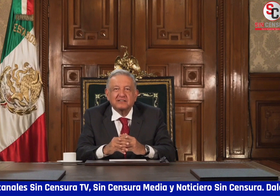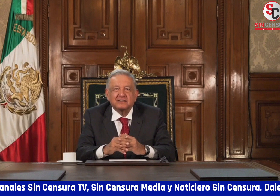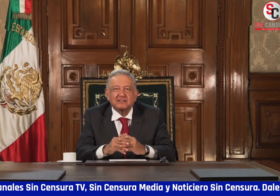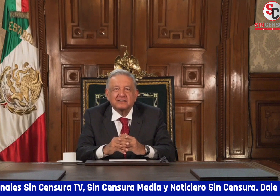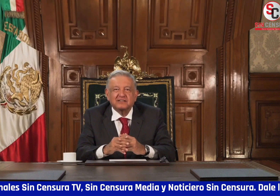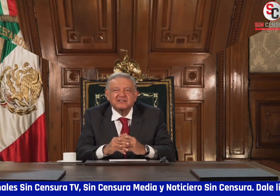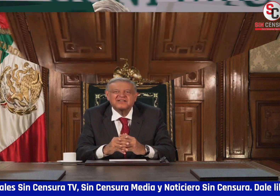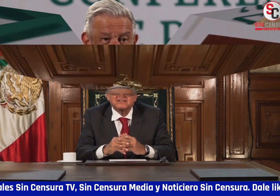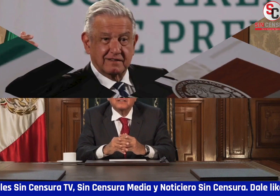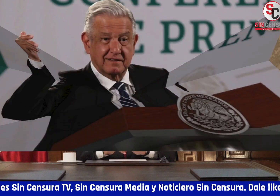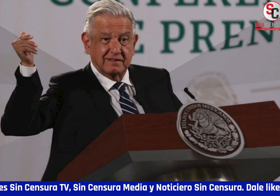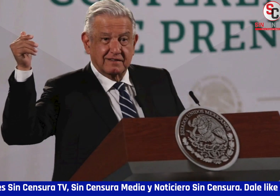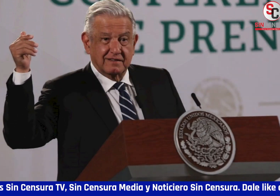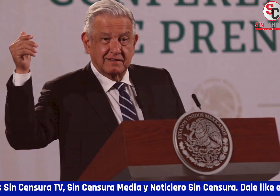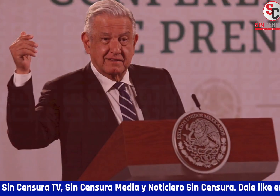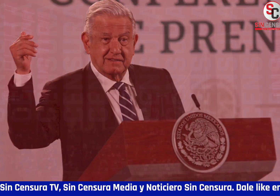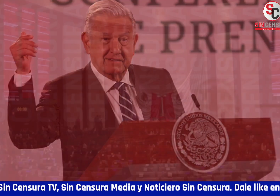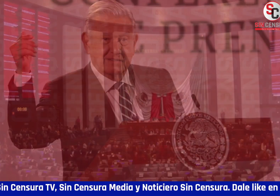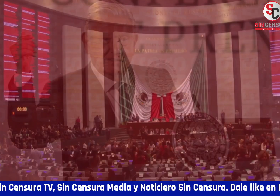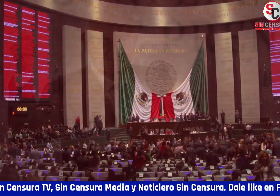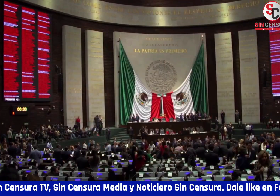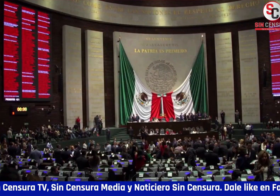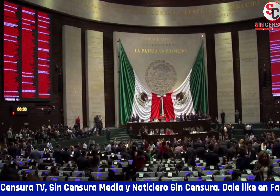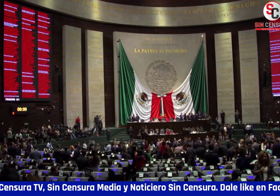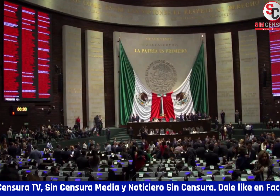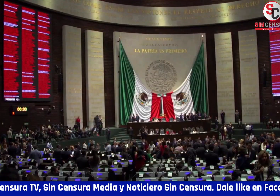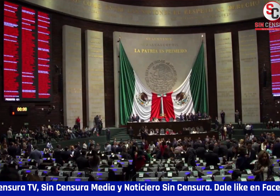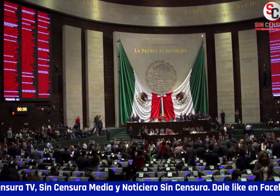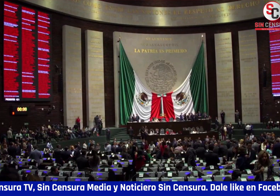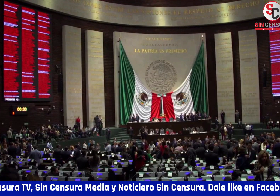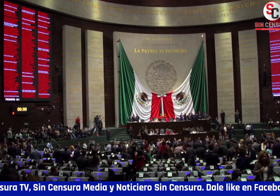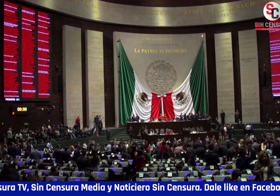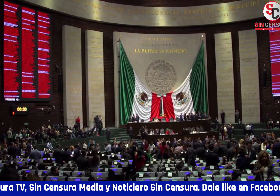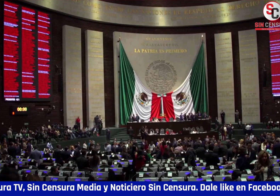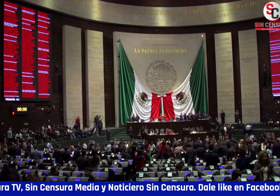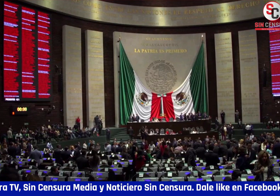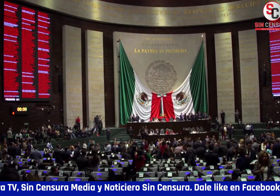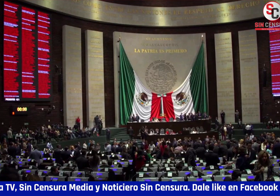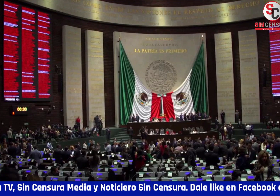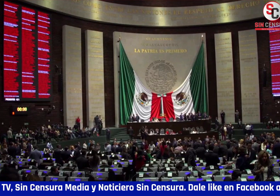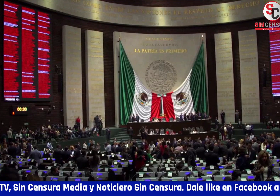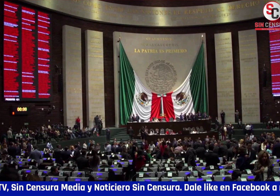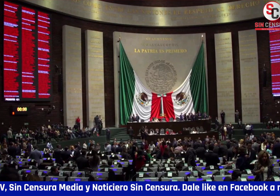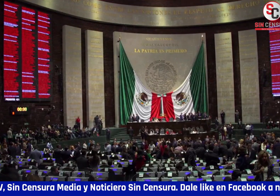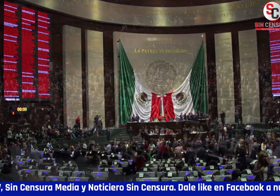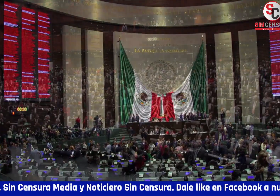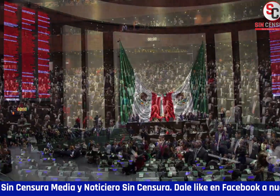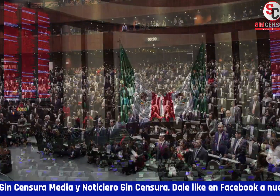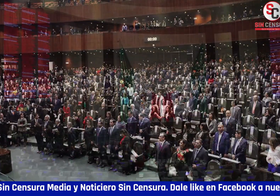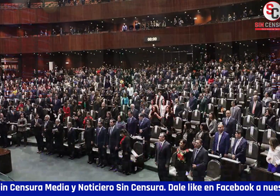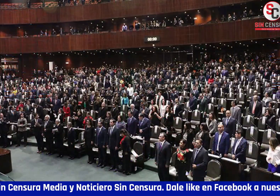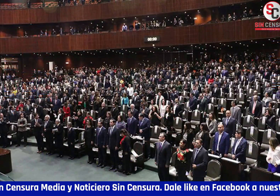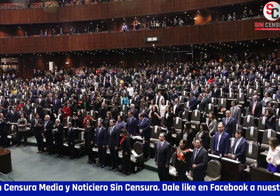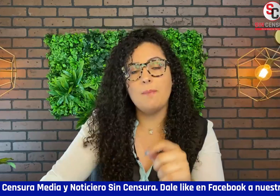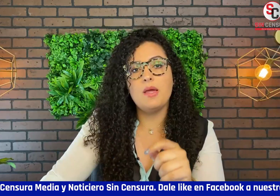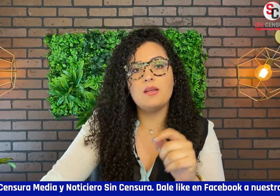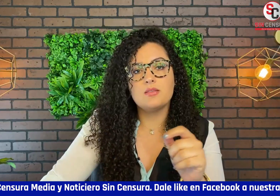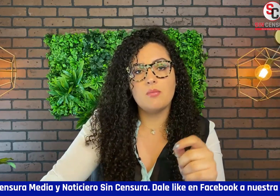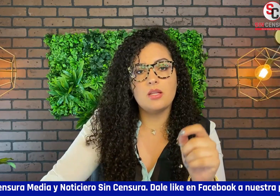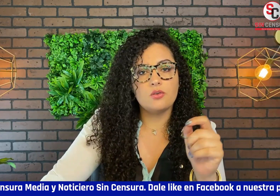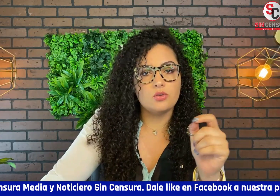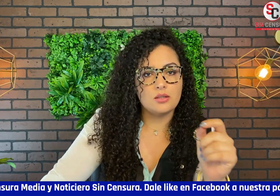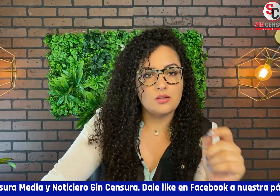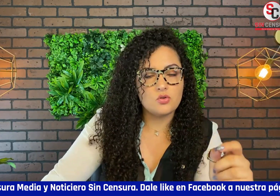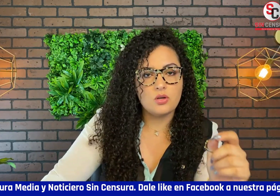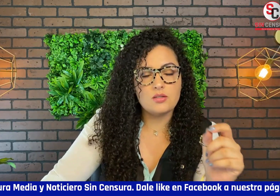reformas, una es muy probable, porque ya lo ha cantado, que sea la contrarreforma energética, en donde de una vez por todas cambie el